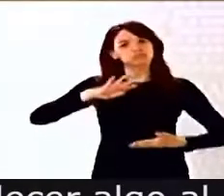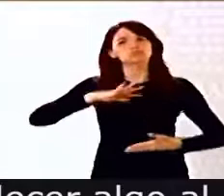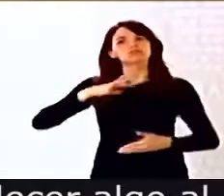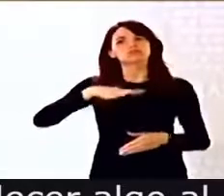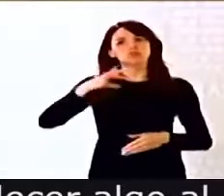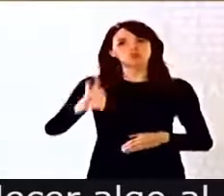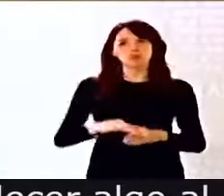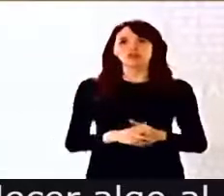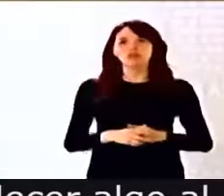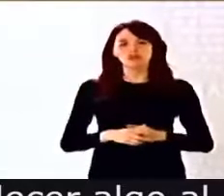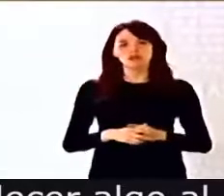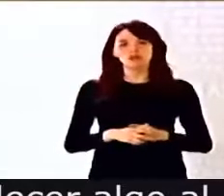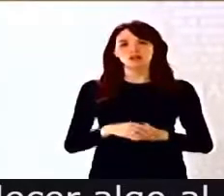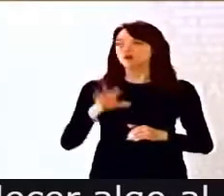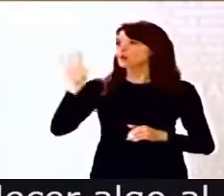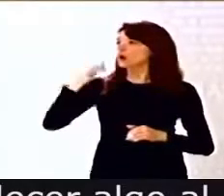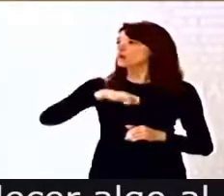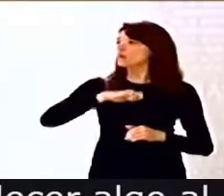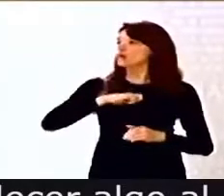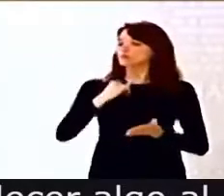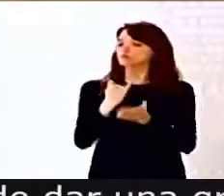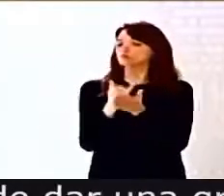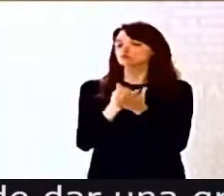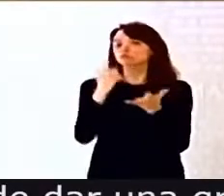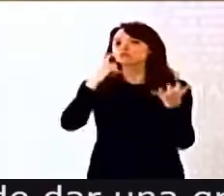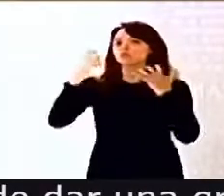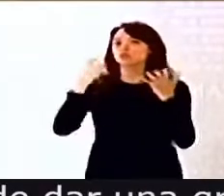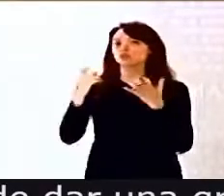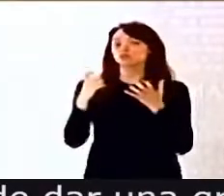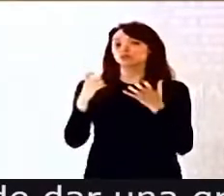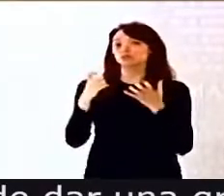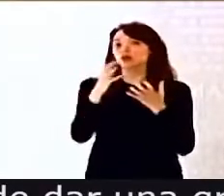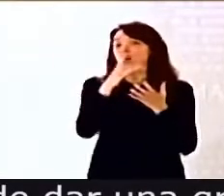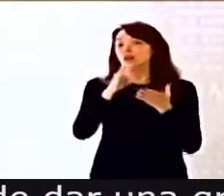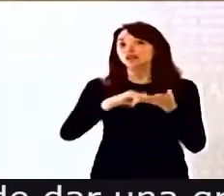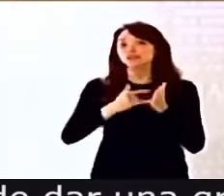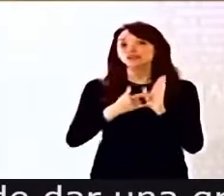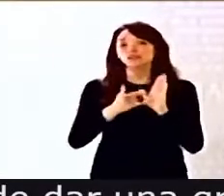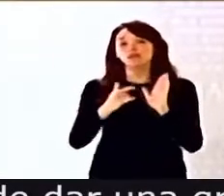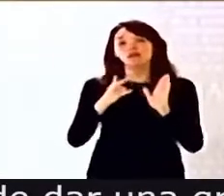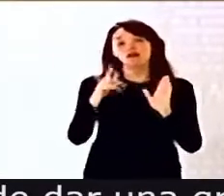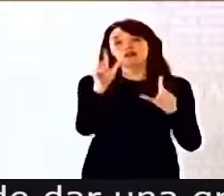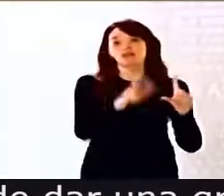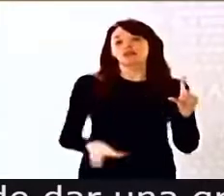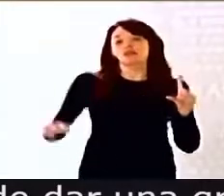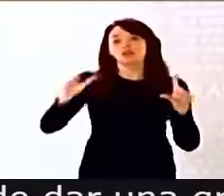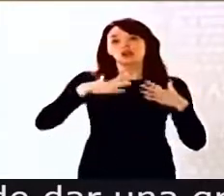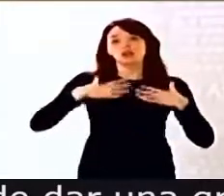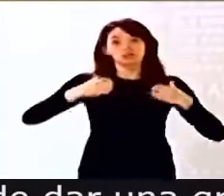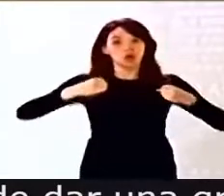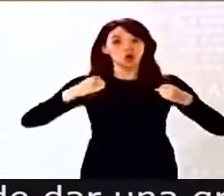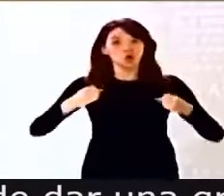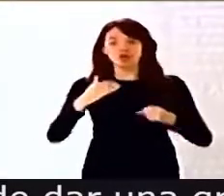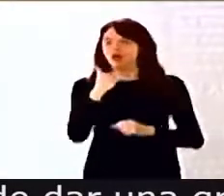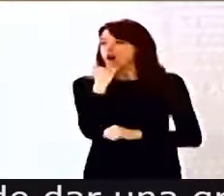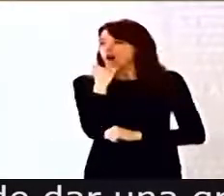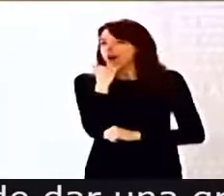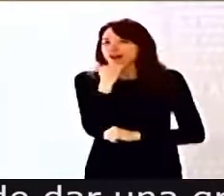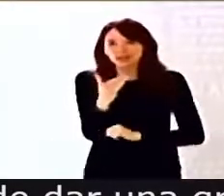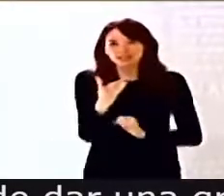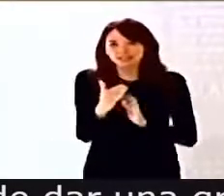este país. Nuevamente, el Sistema Nacional de Salud, que tiene una configuración casi